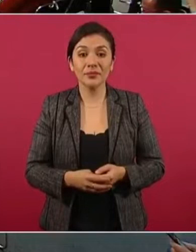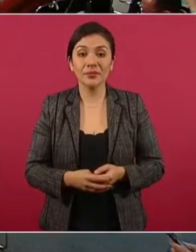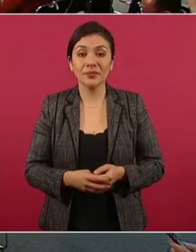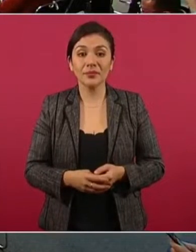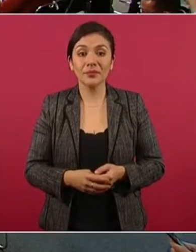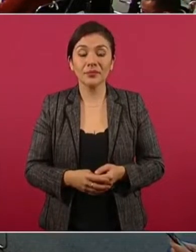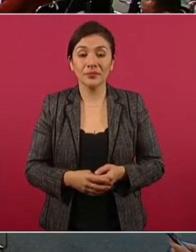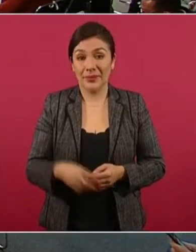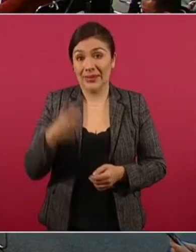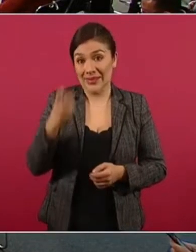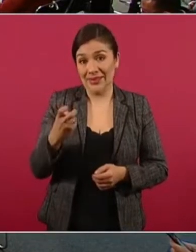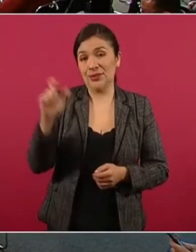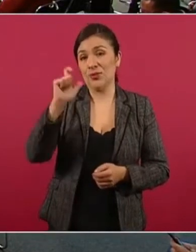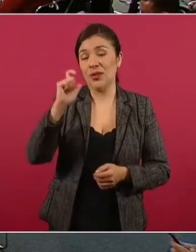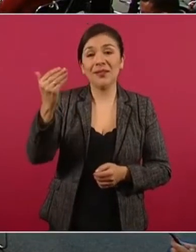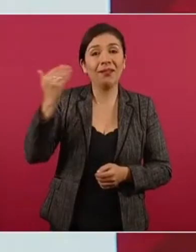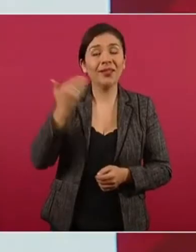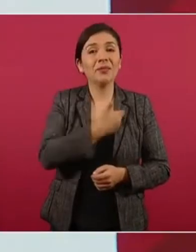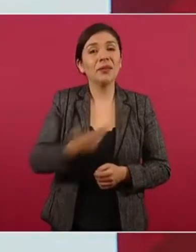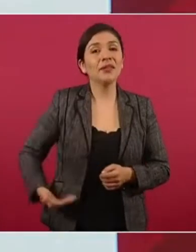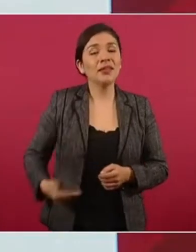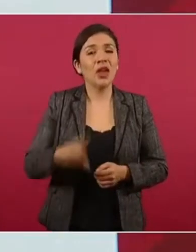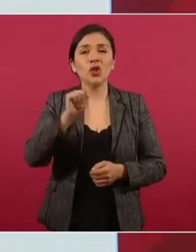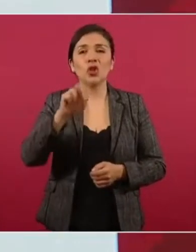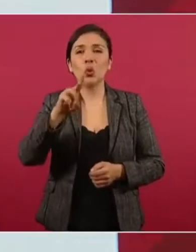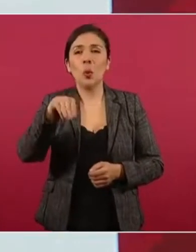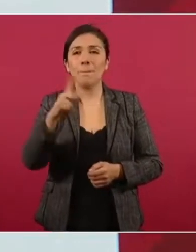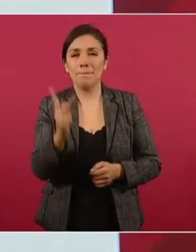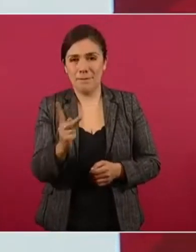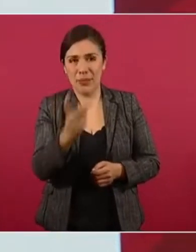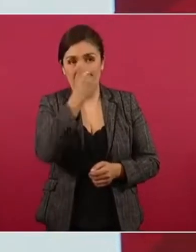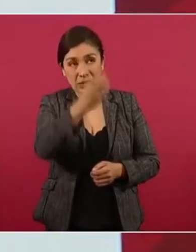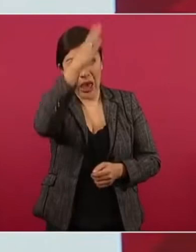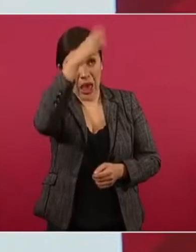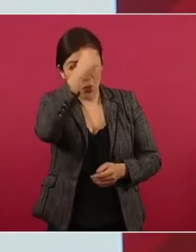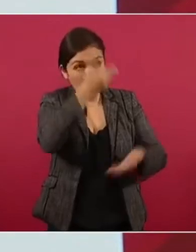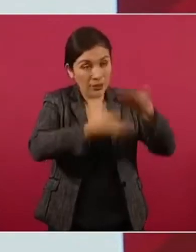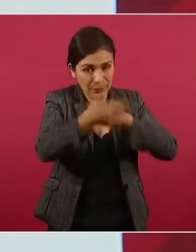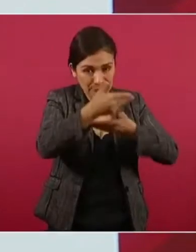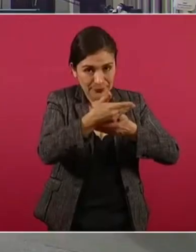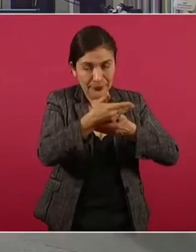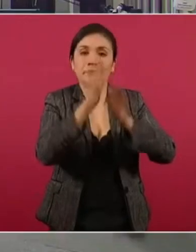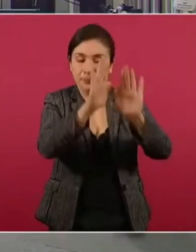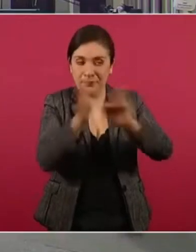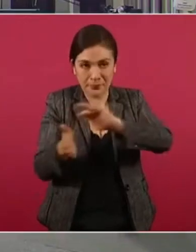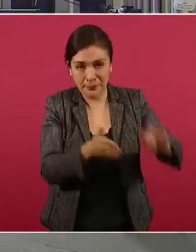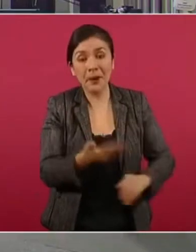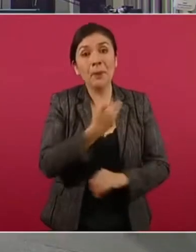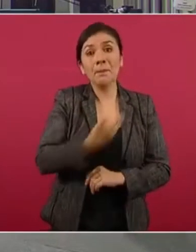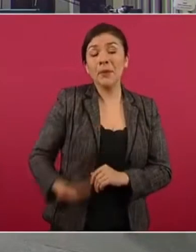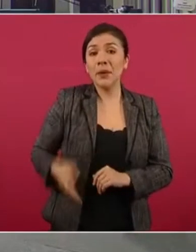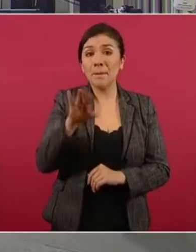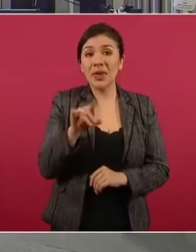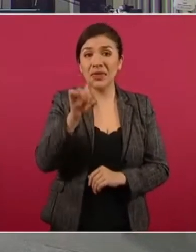de Donald Trump, el trato. El presidente Biden